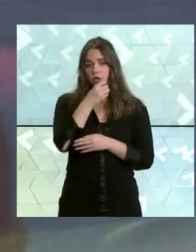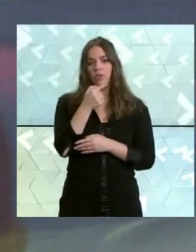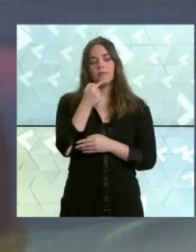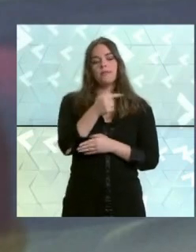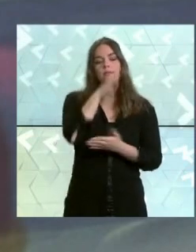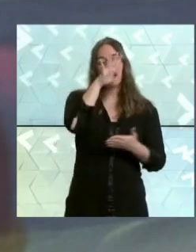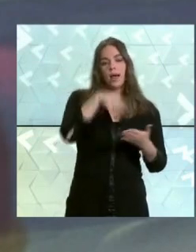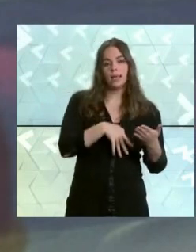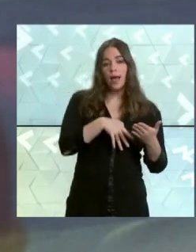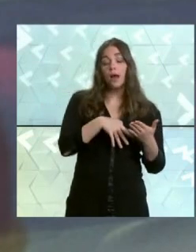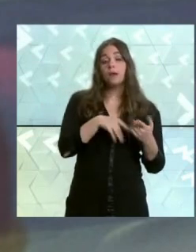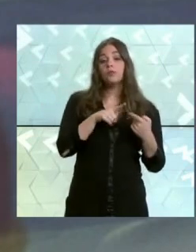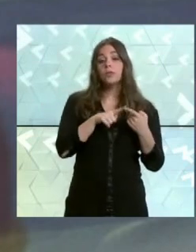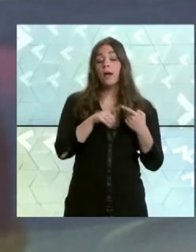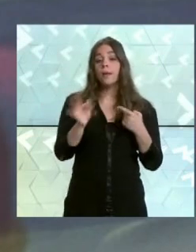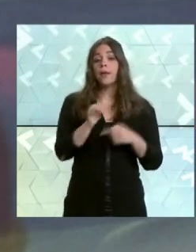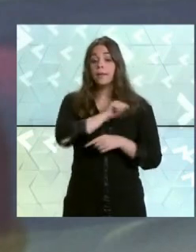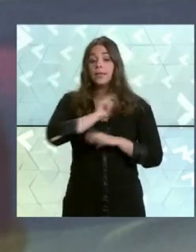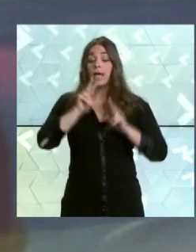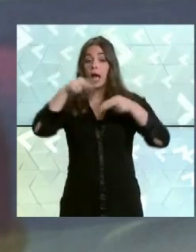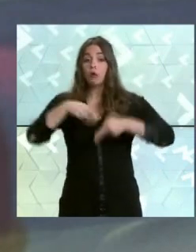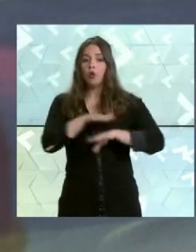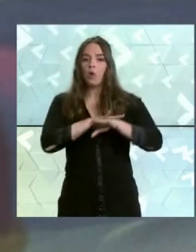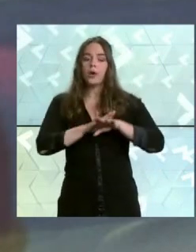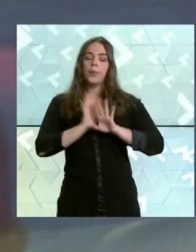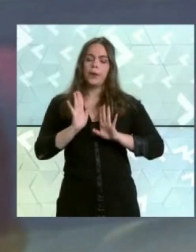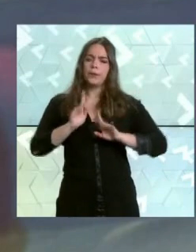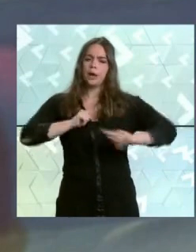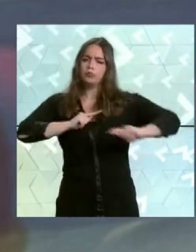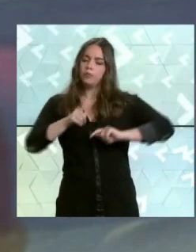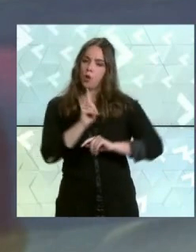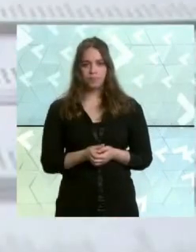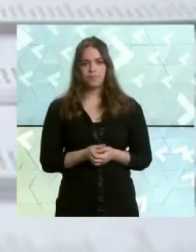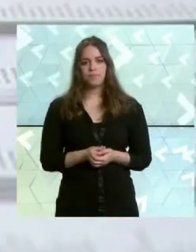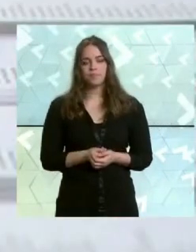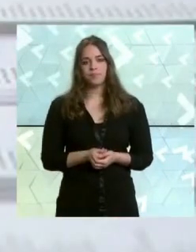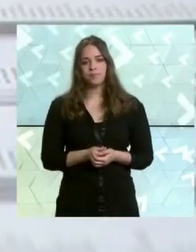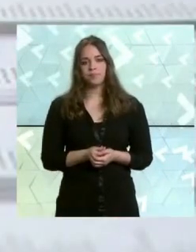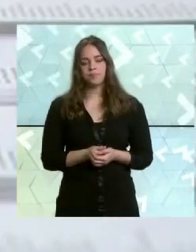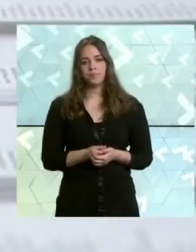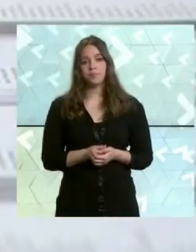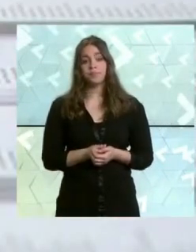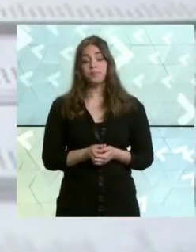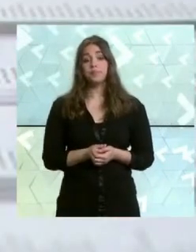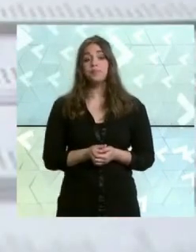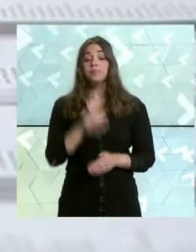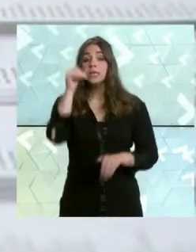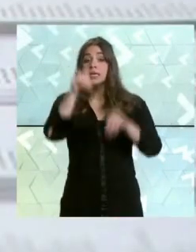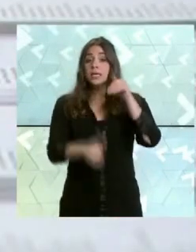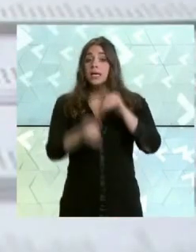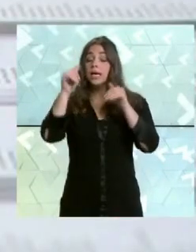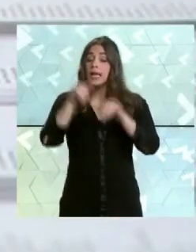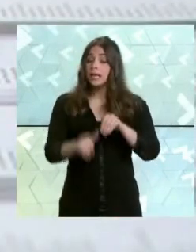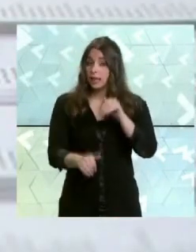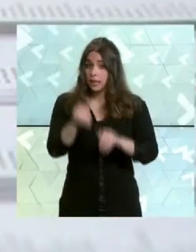cataluña ofreciendo más autogobierno pero no autodeterminación y el censo electoral provoca a veces